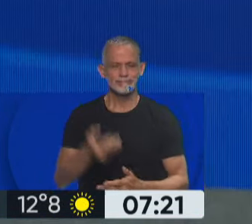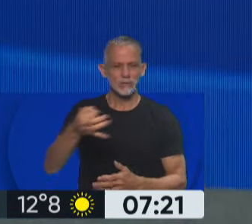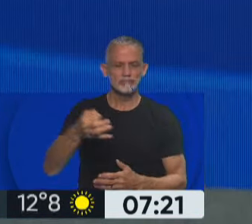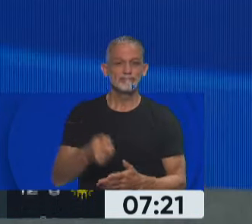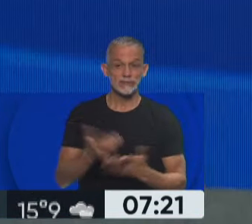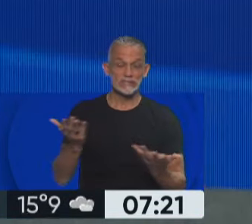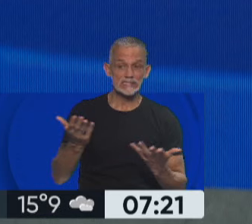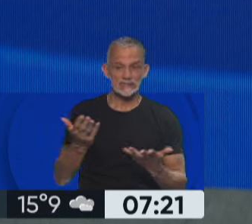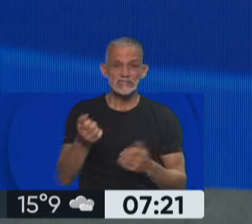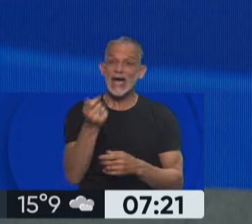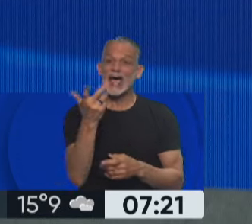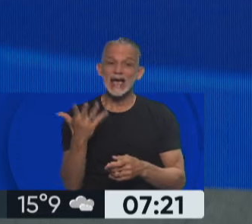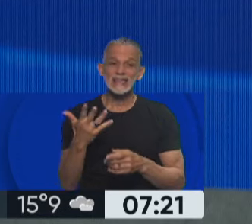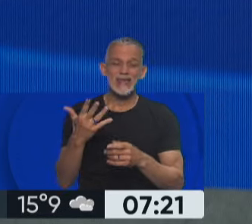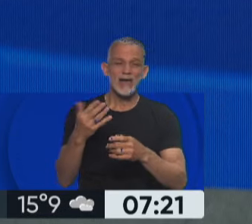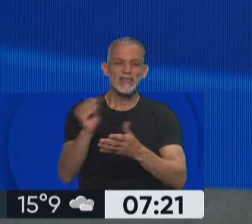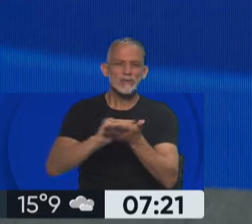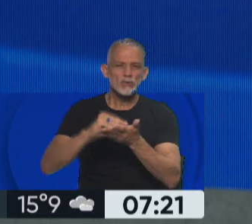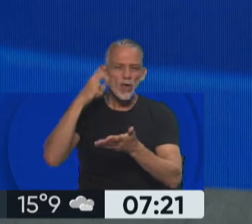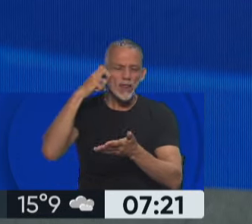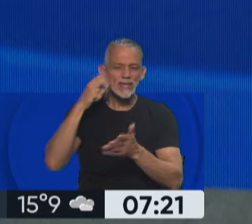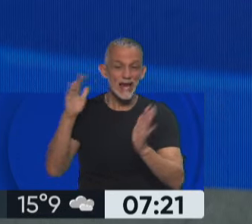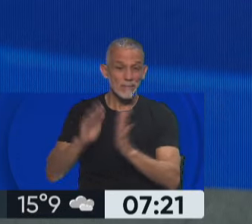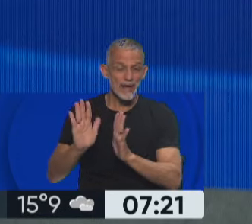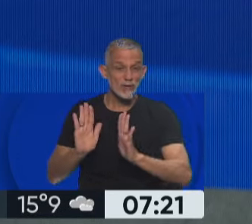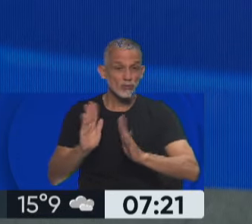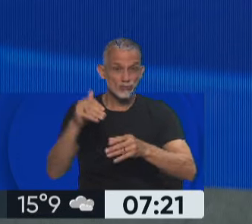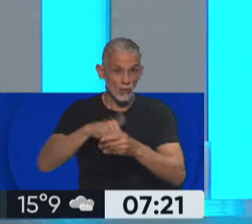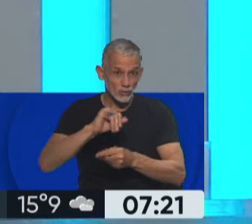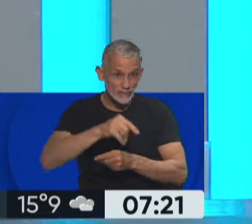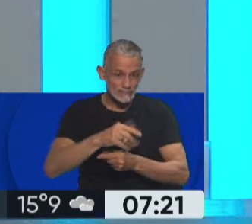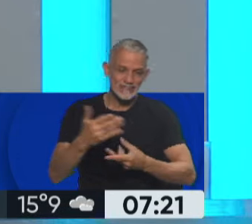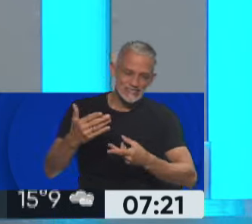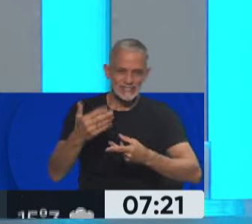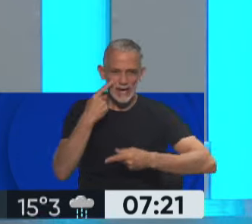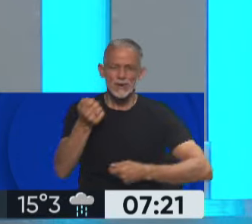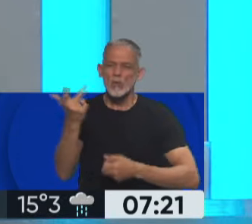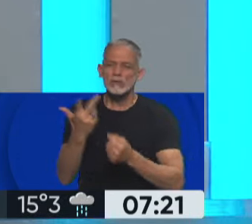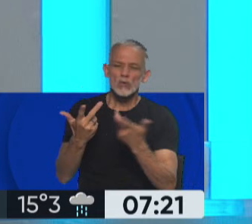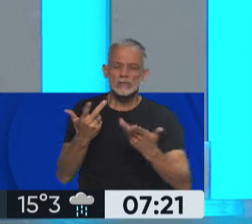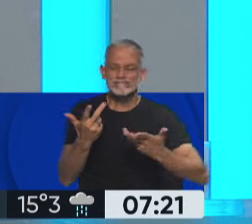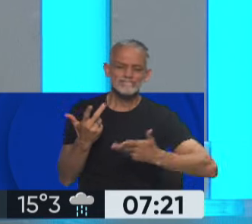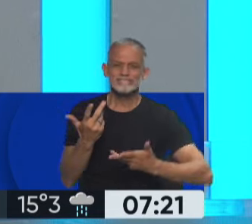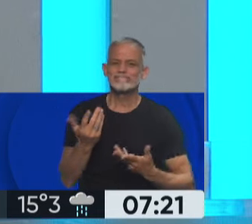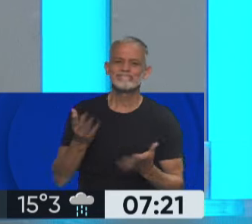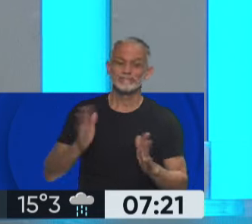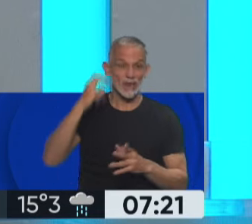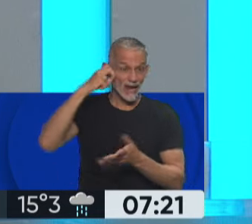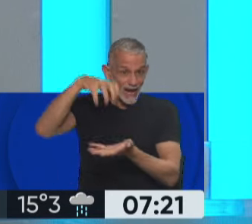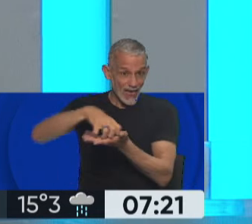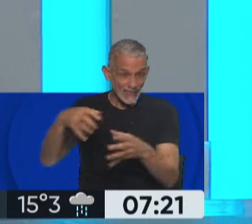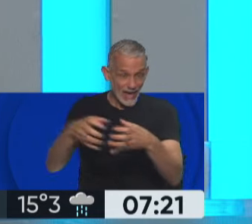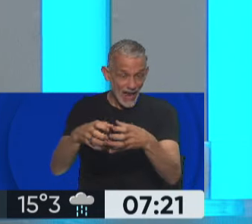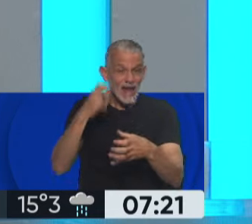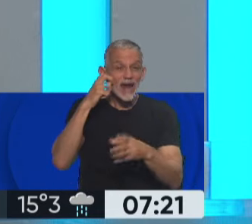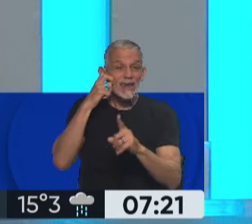podría resentir el número de diputados radicales que acompañaran los proyectos de arinas argentinas entonces bueno a ver Habría que ver Qué impacto va a tener el radicalismo está